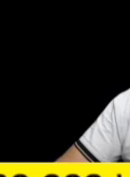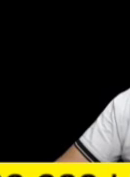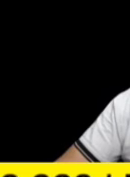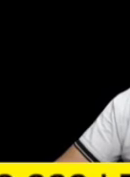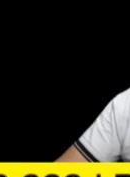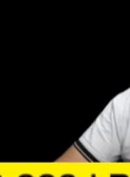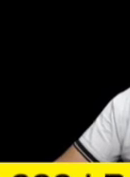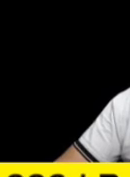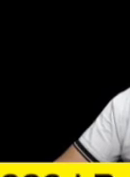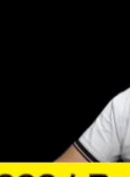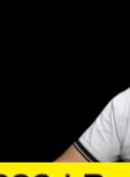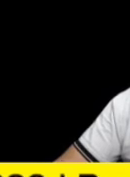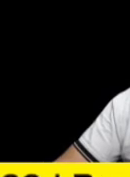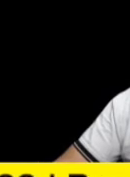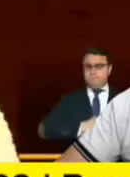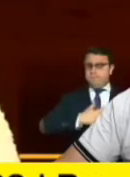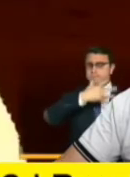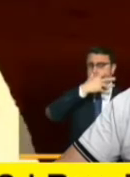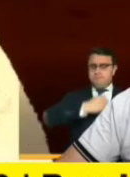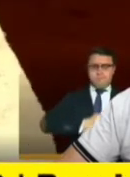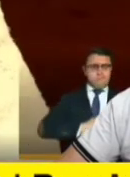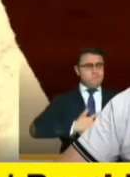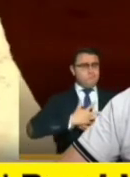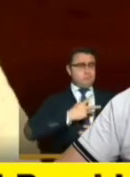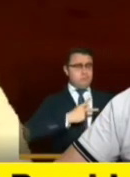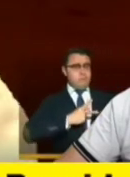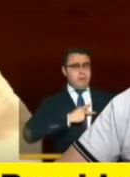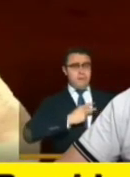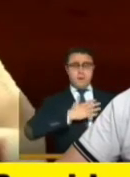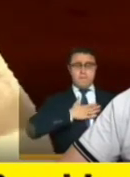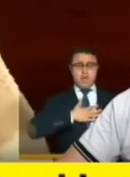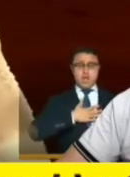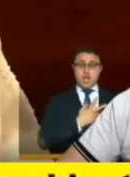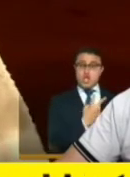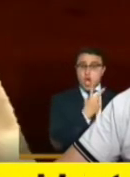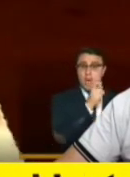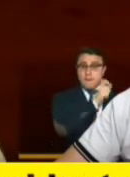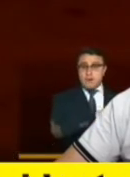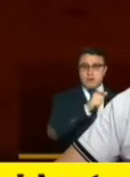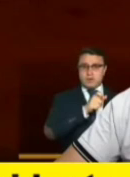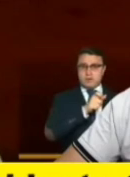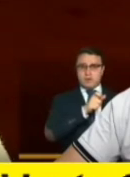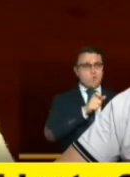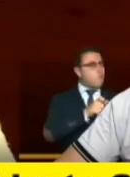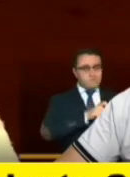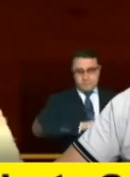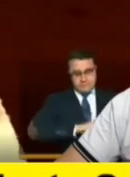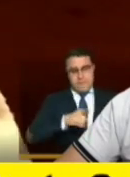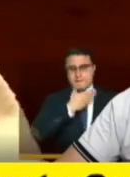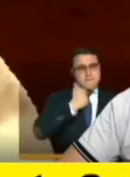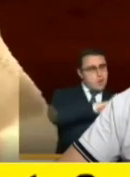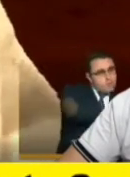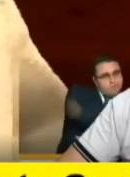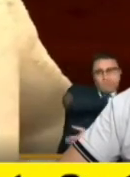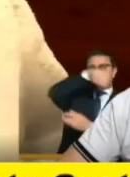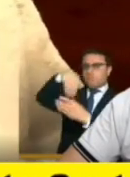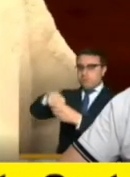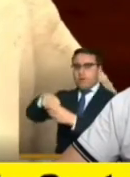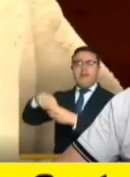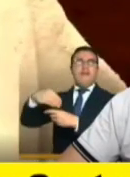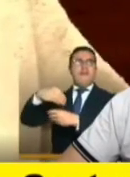cuales solo dos banqueros son dueños en toda Colombia, sino en un fondo público también, que